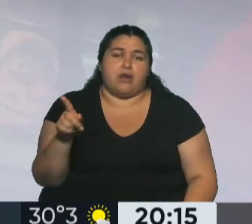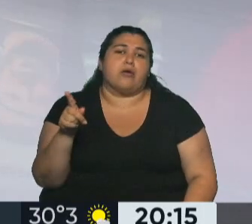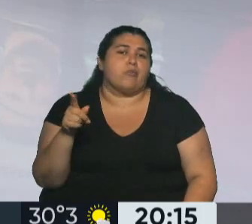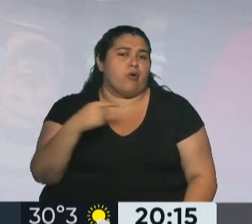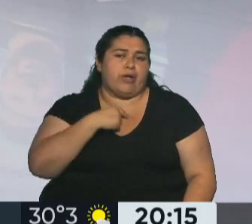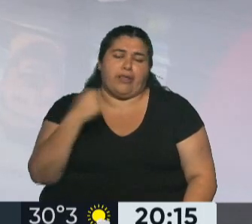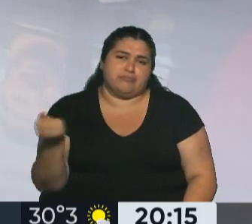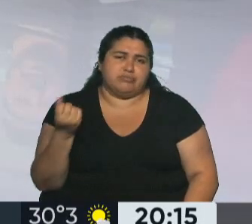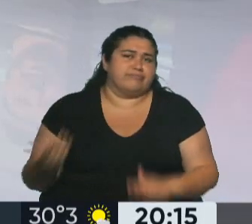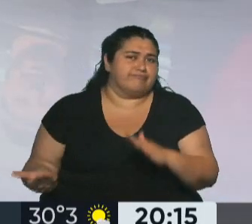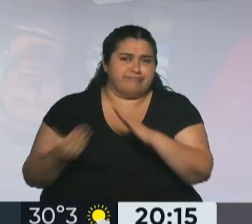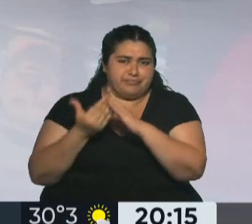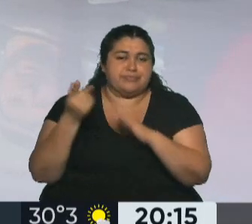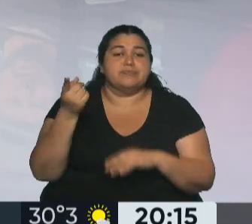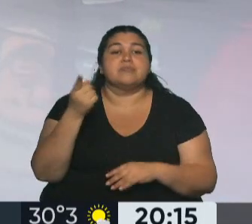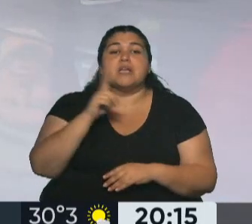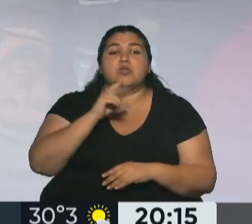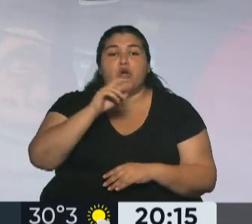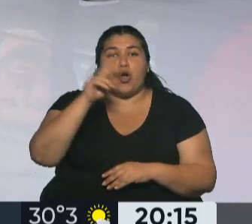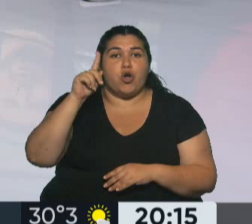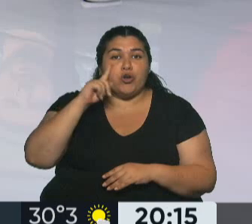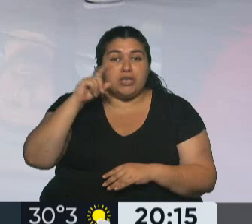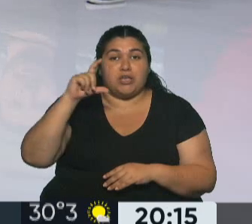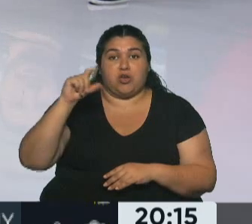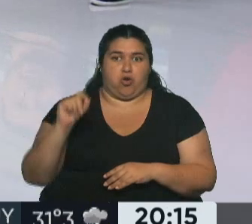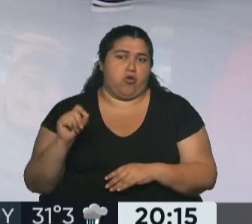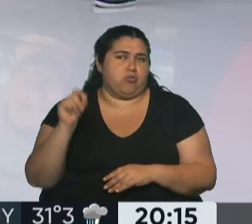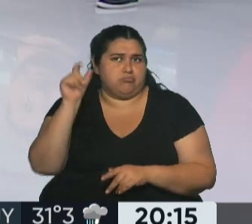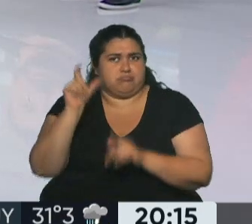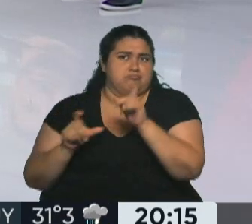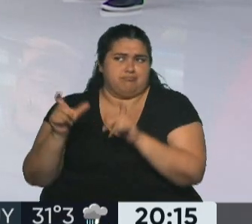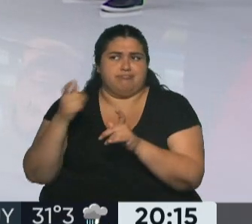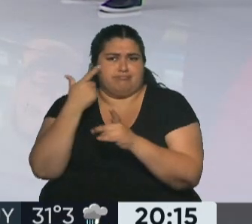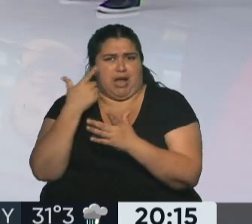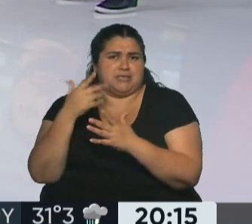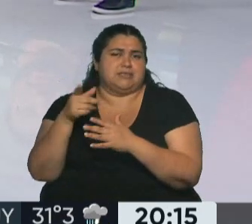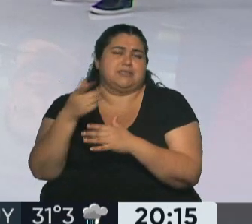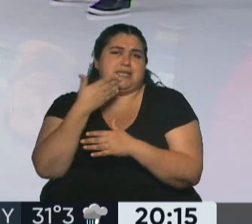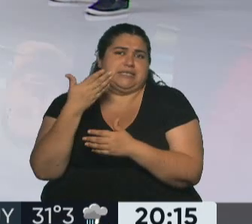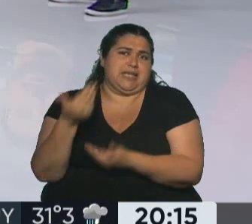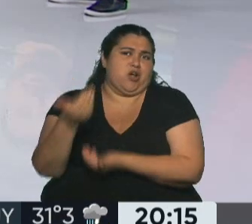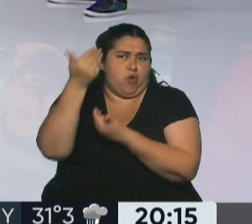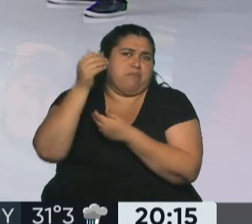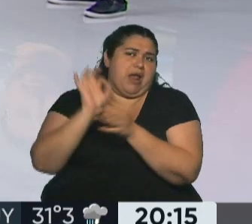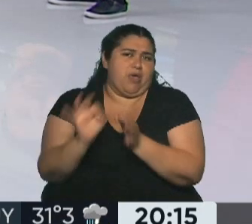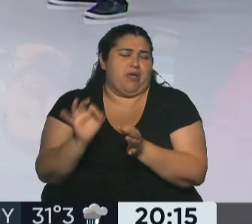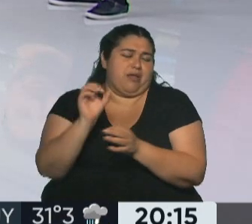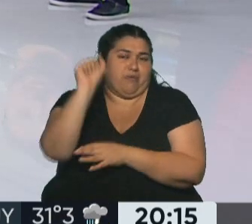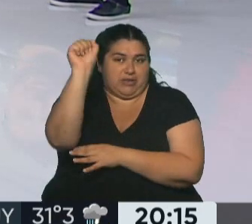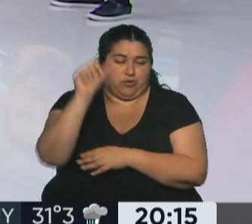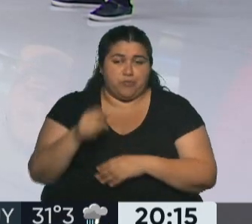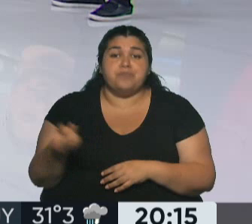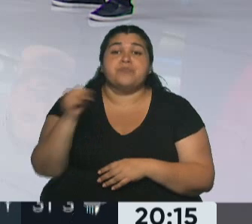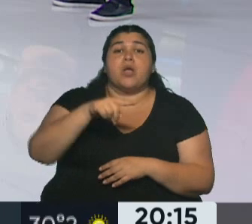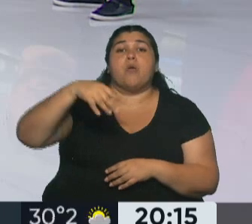Juan mercier y de Sebastián torrico dos símbolos importantes que tuvieron que ver con la consagración de la Copa Libertadores de América Marcelo